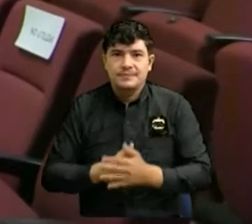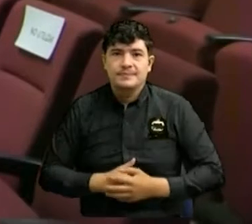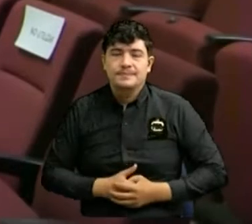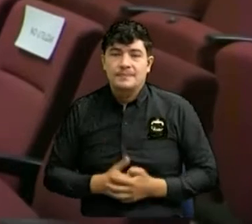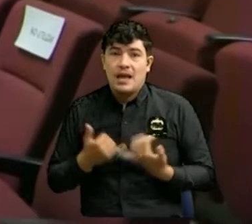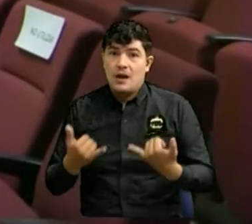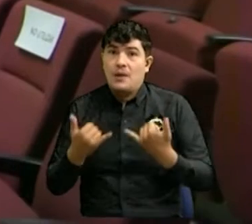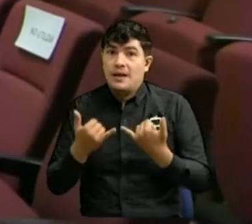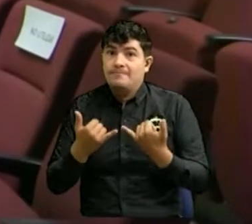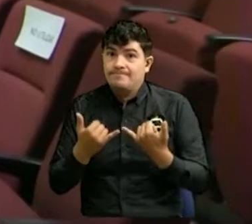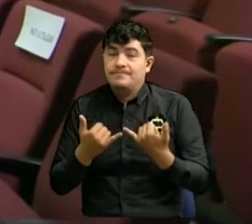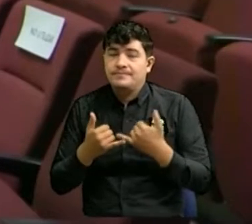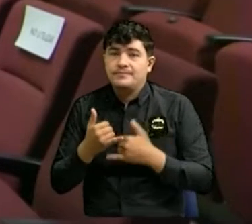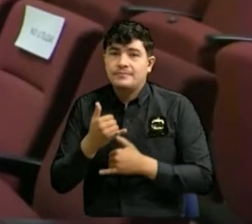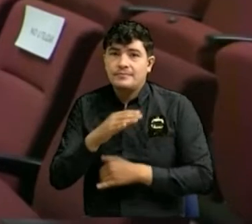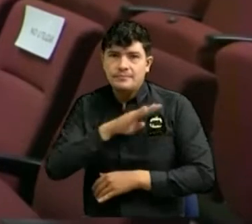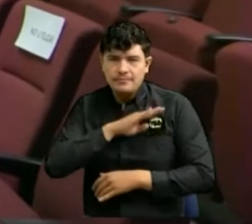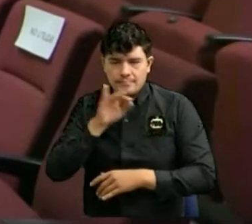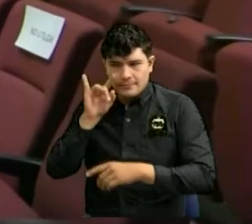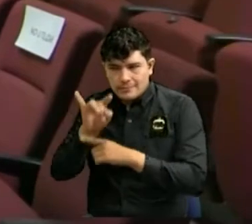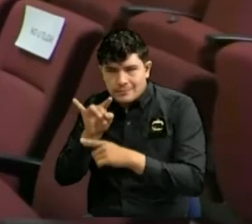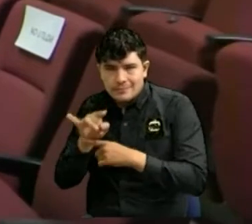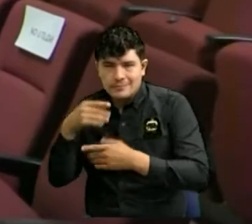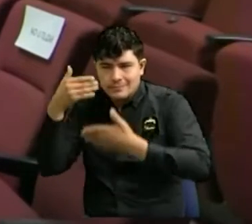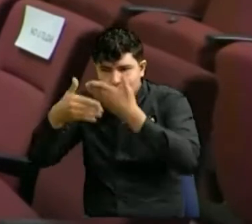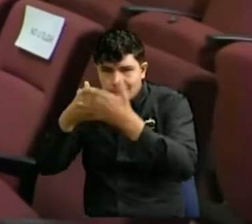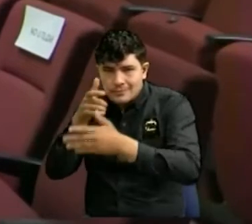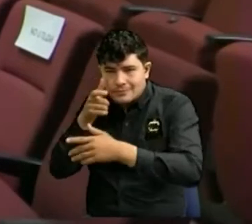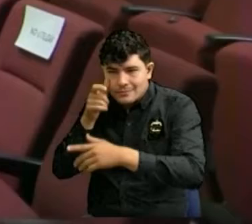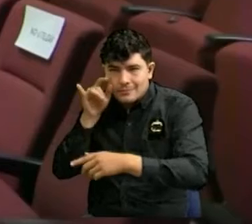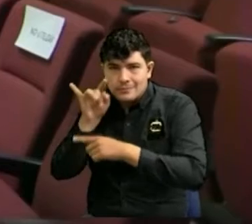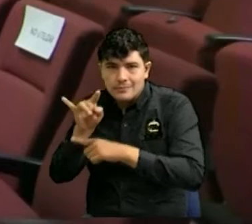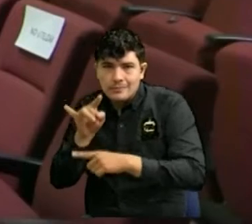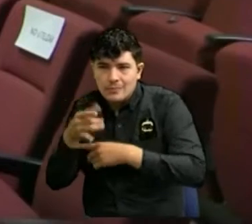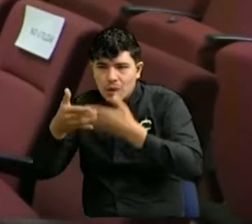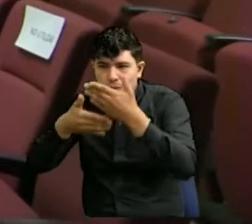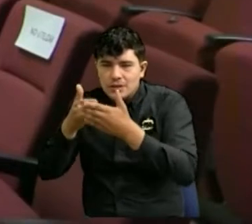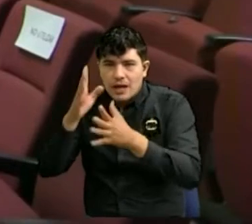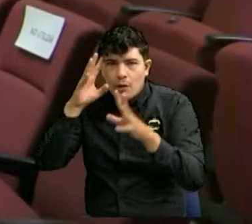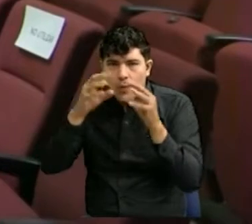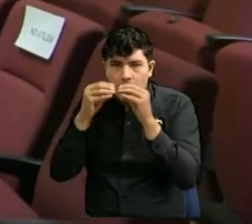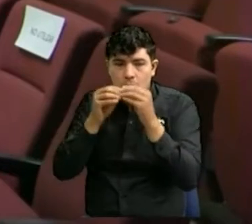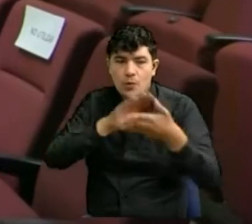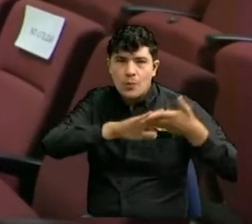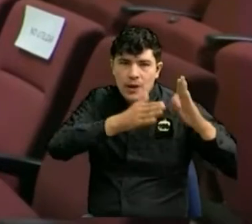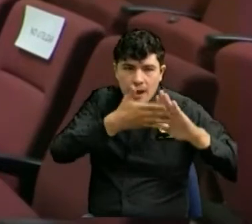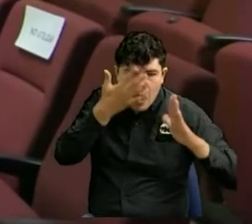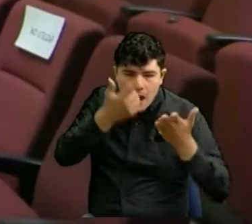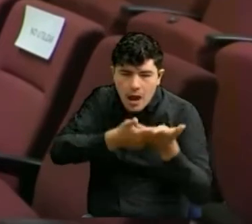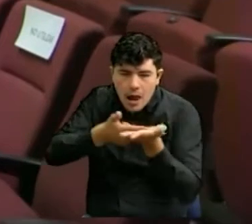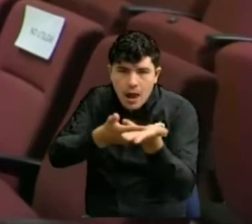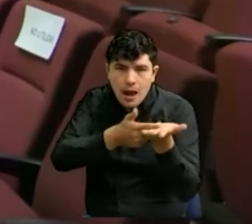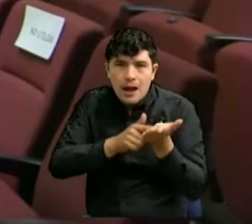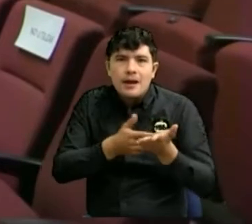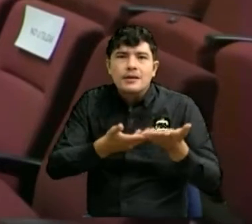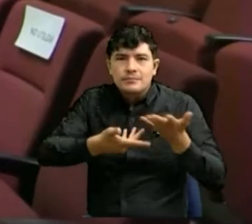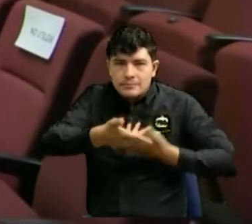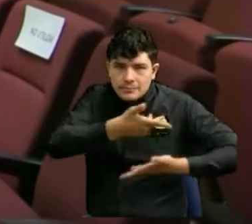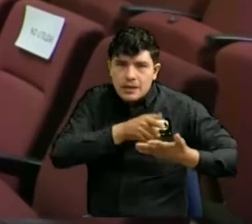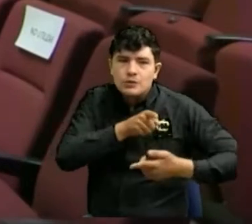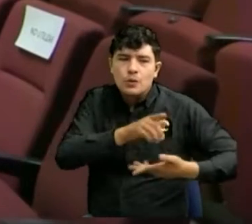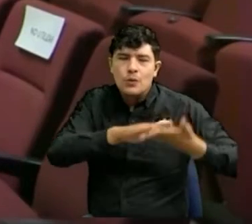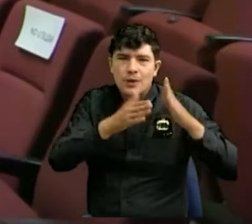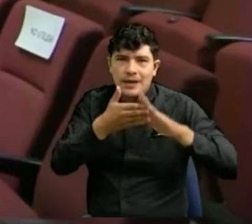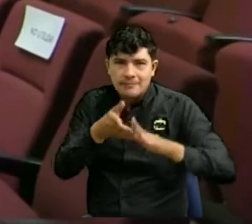hacer seguimiento y verificación de los mismos con el control que se va a hacer con la misma comunidad que ellos son los partícipes que son